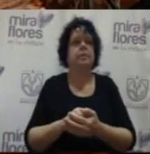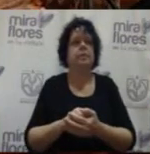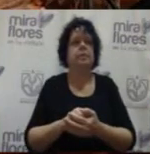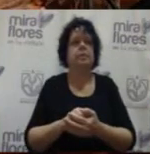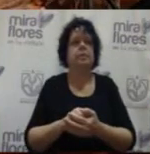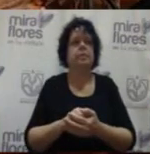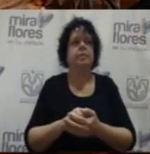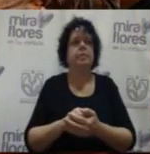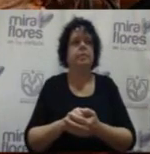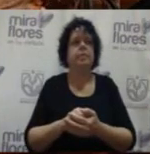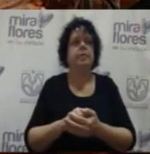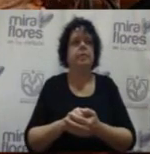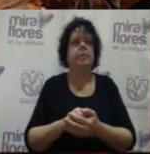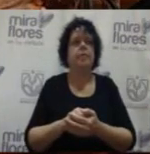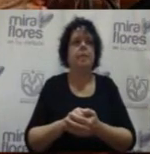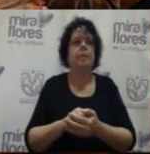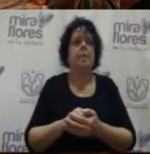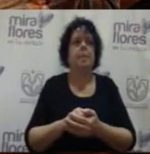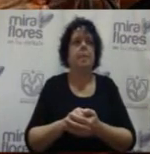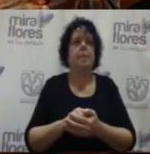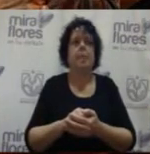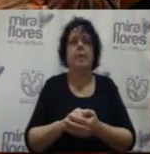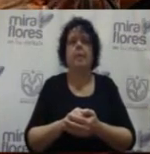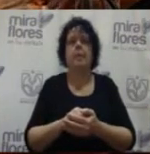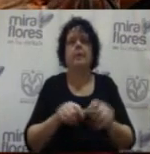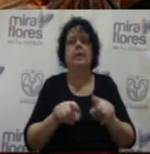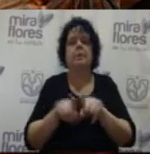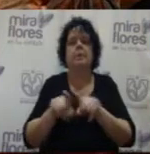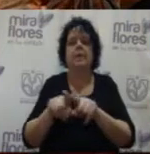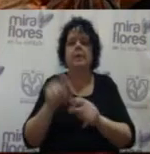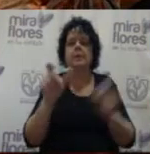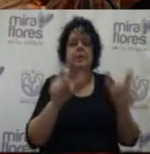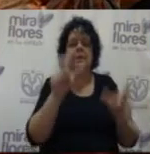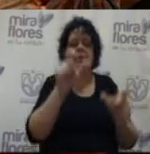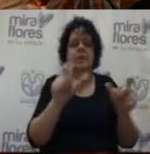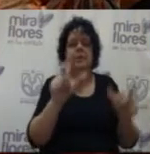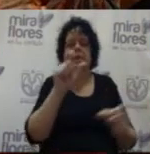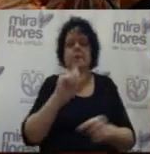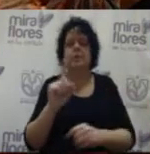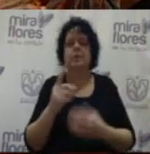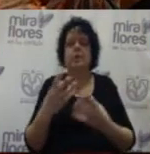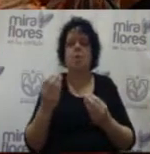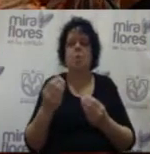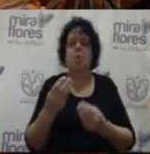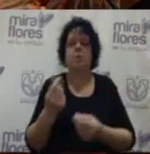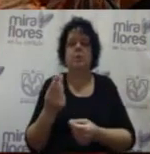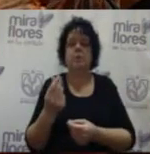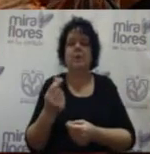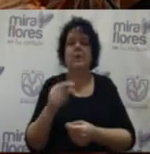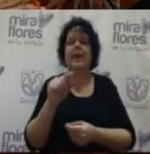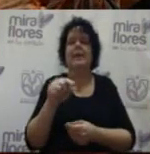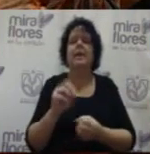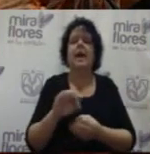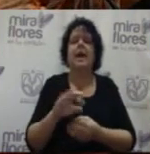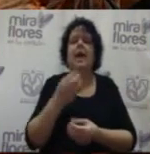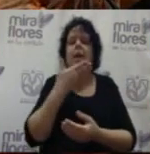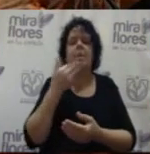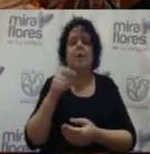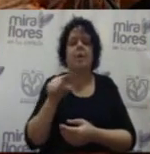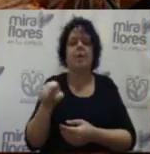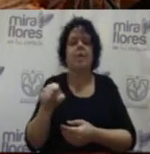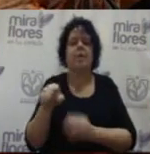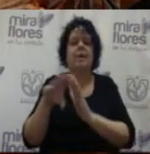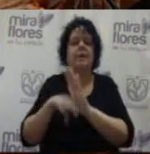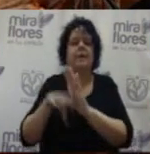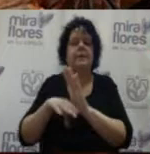y propietarios en condición de económica precaria. Asimismo, se están considerando los beneficios de descuento